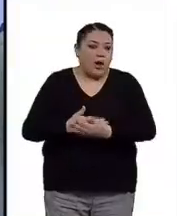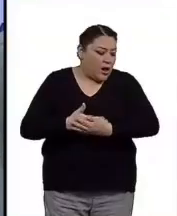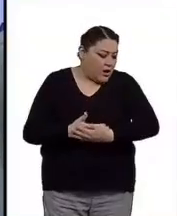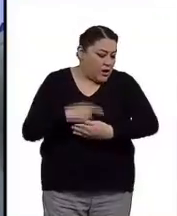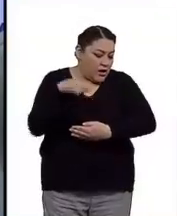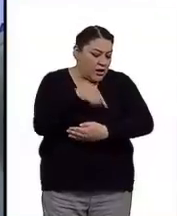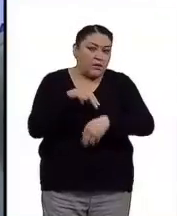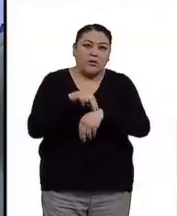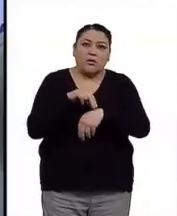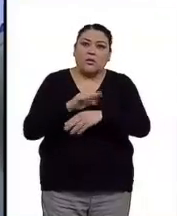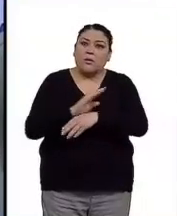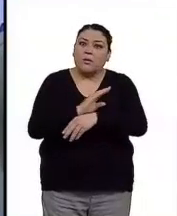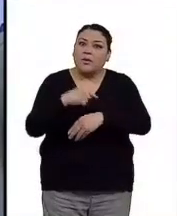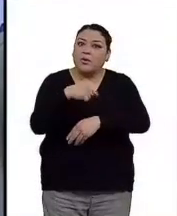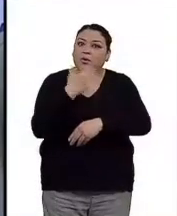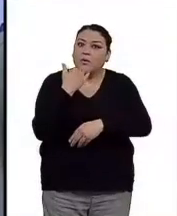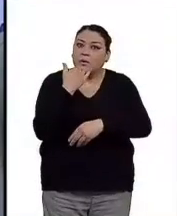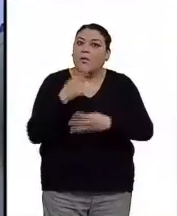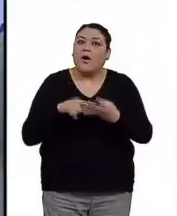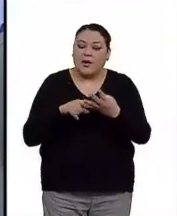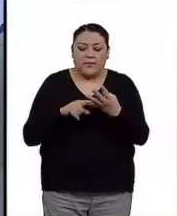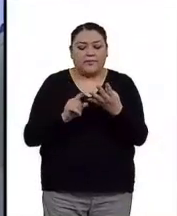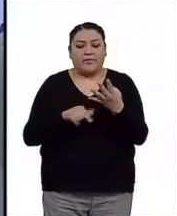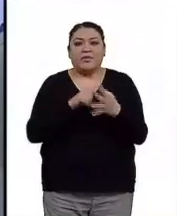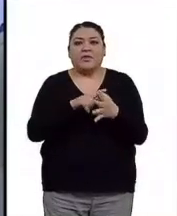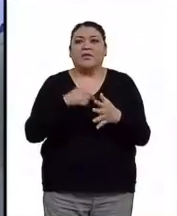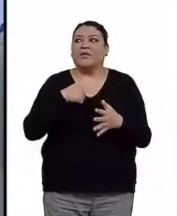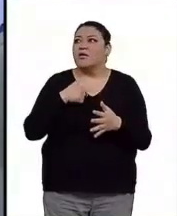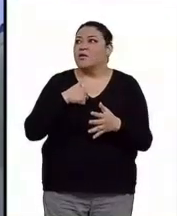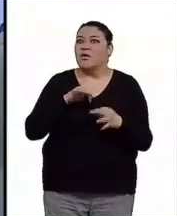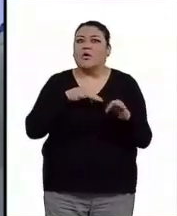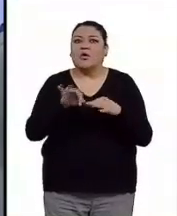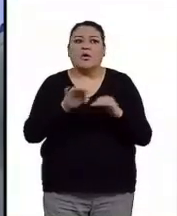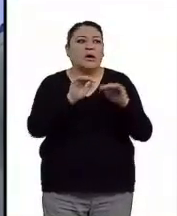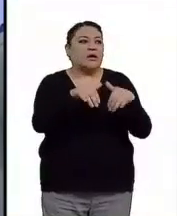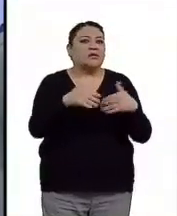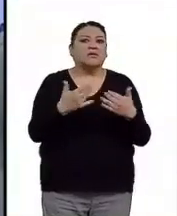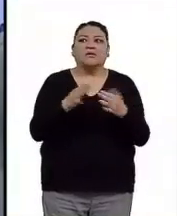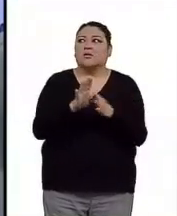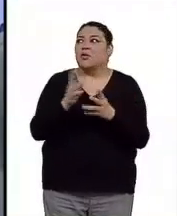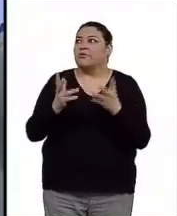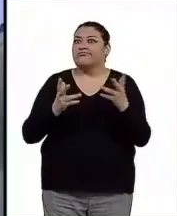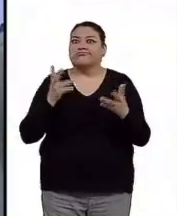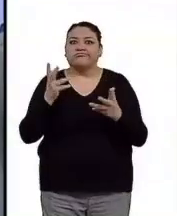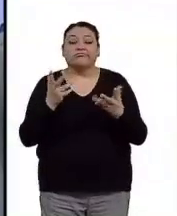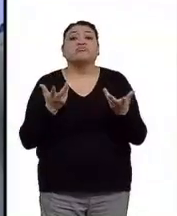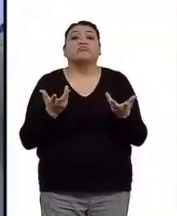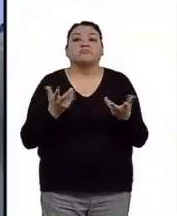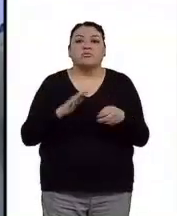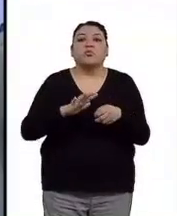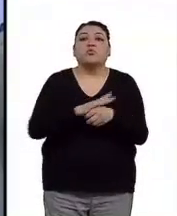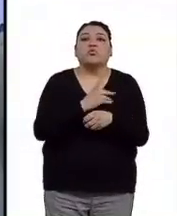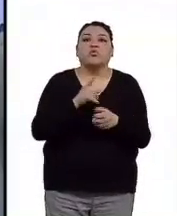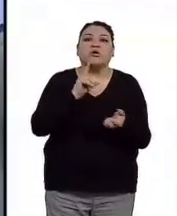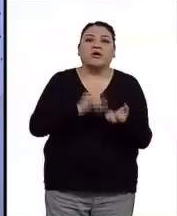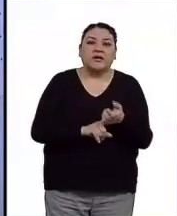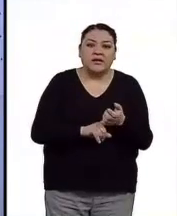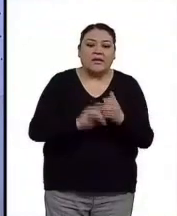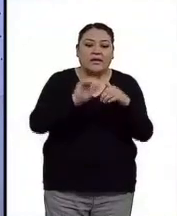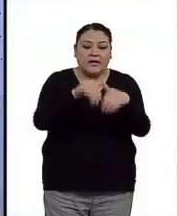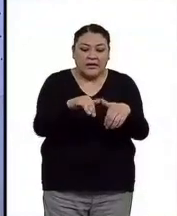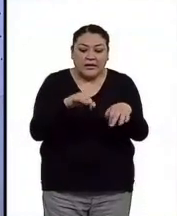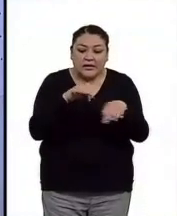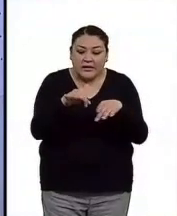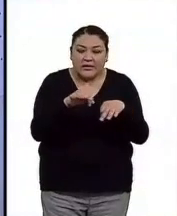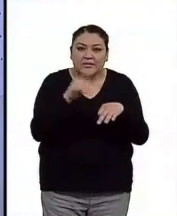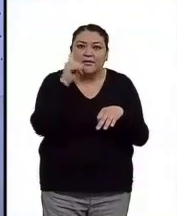hijo. Me veo en la situación de que ¿cómo voy a conseguir trabajo? Si partimos de la idea que la discriminación viene desde el ingreso a un